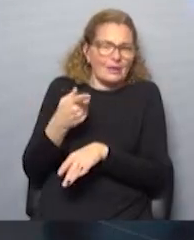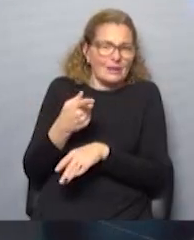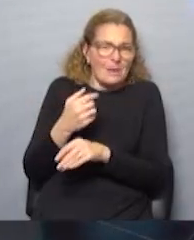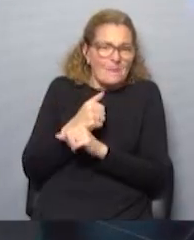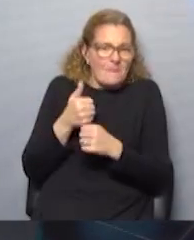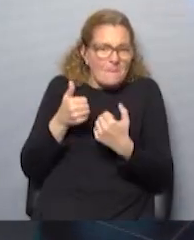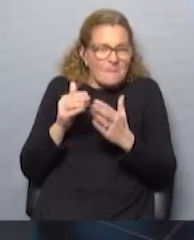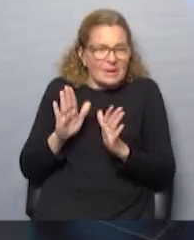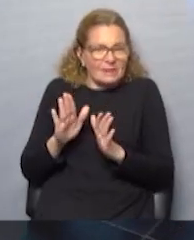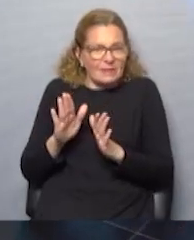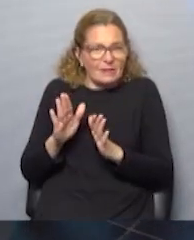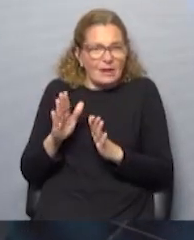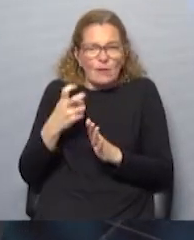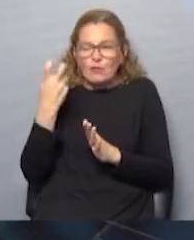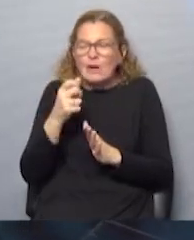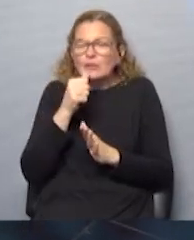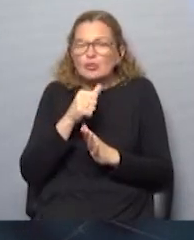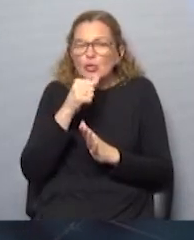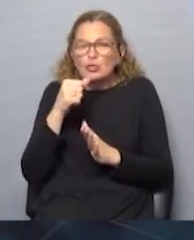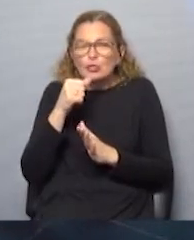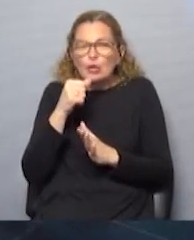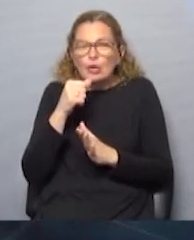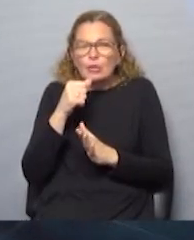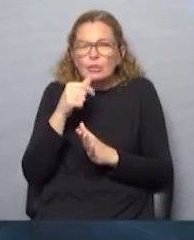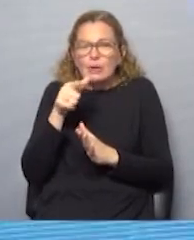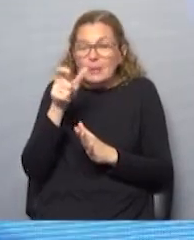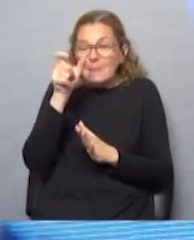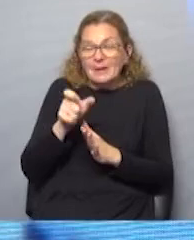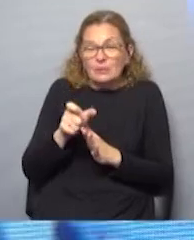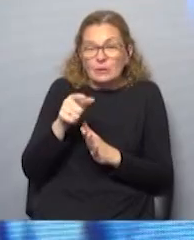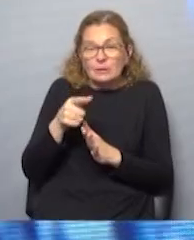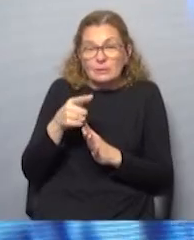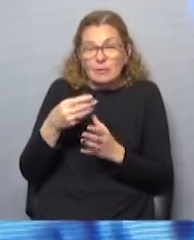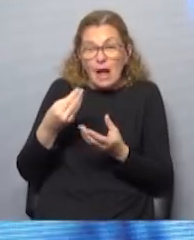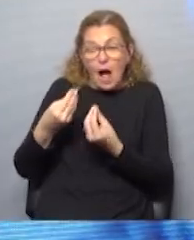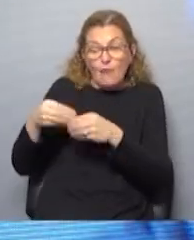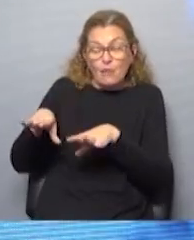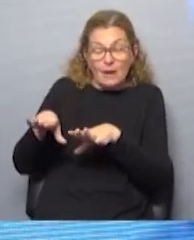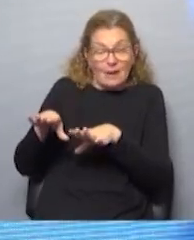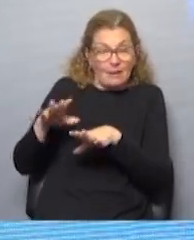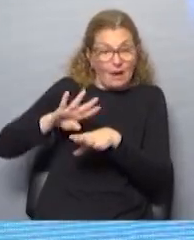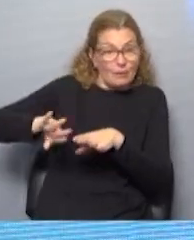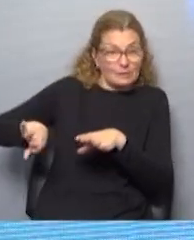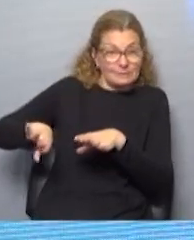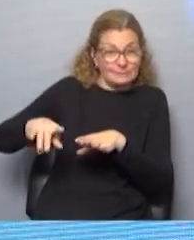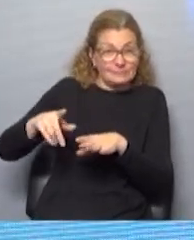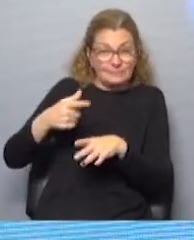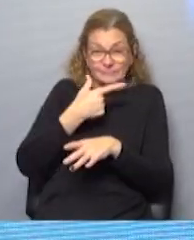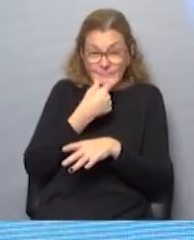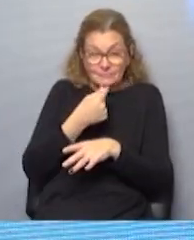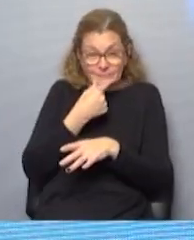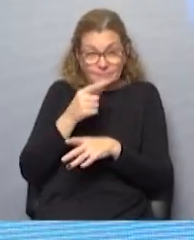a encontrar la solución tecnológica adecuada para el jugador porque si no quedas afuera del cuenta es muy sencillo